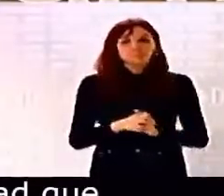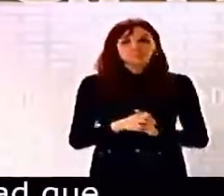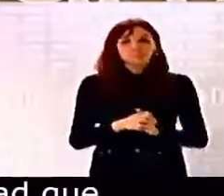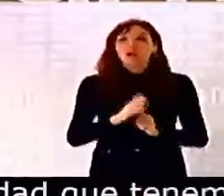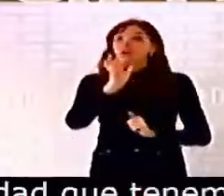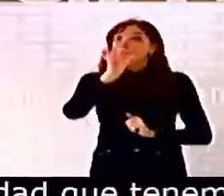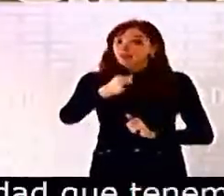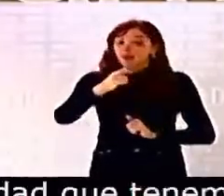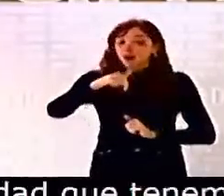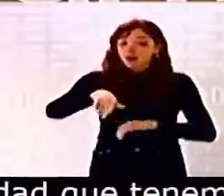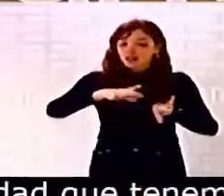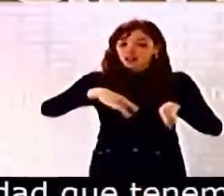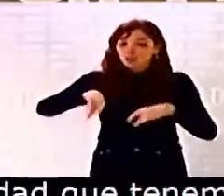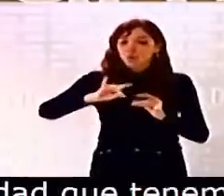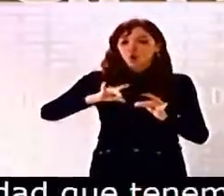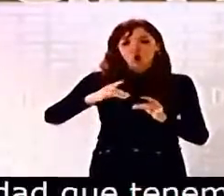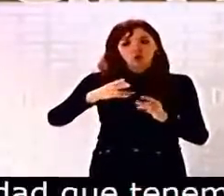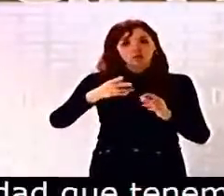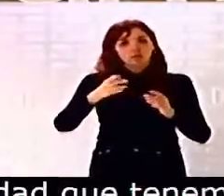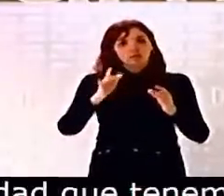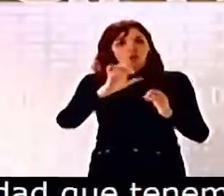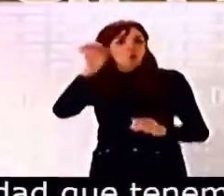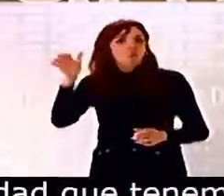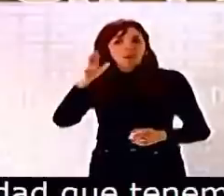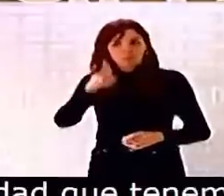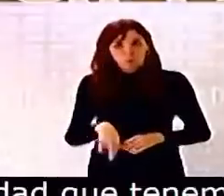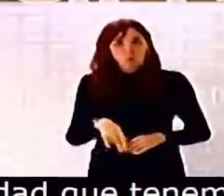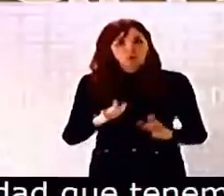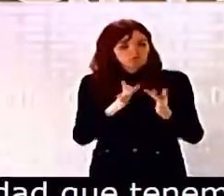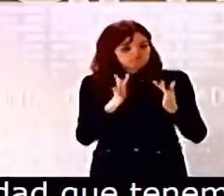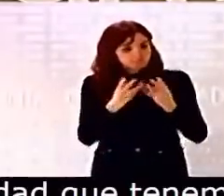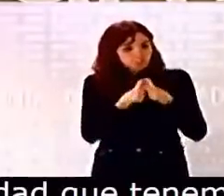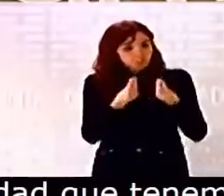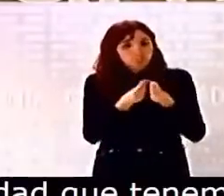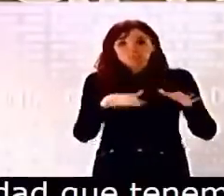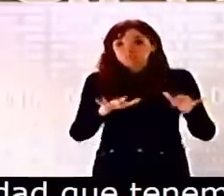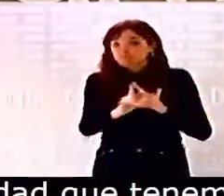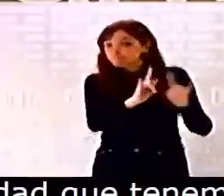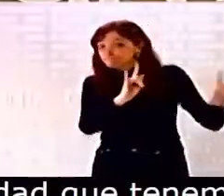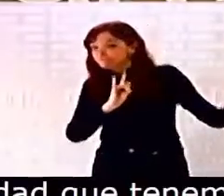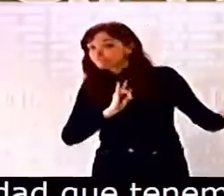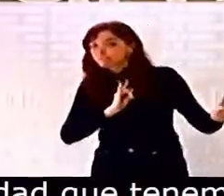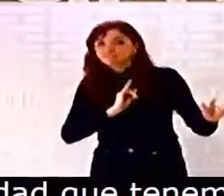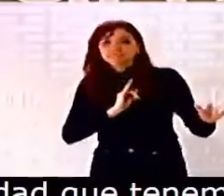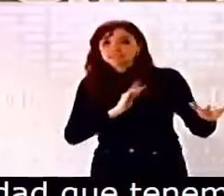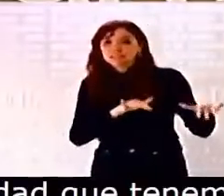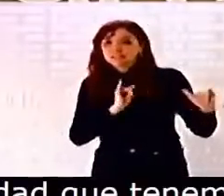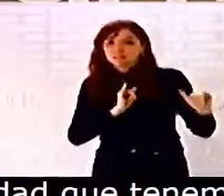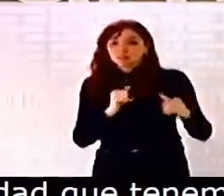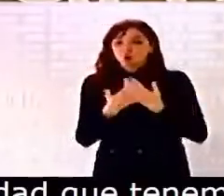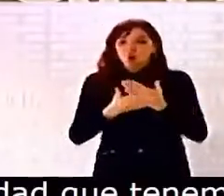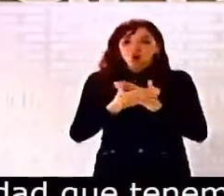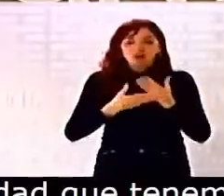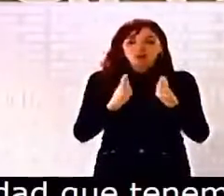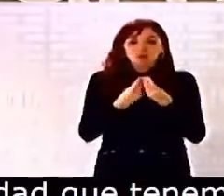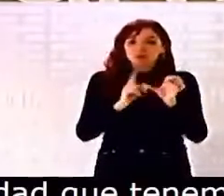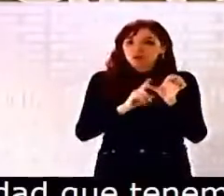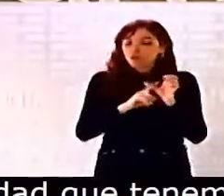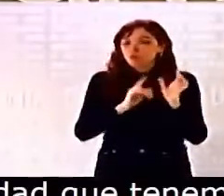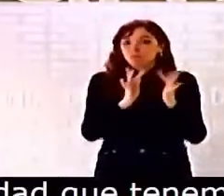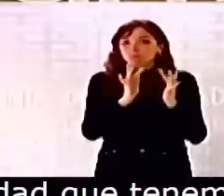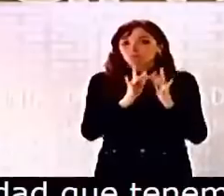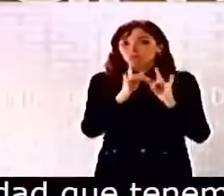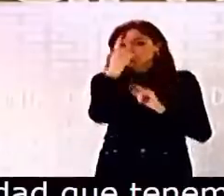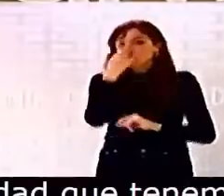una eurorregión, pero no he recibido ninguna llamada, ni el Gobierno de la Junta de Extremadura en este momento